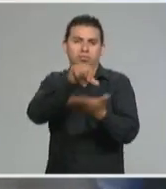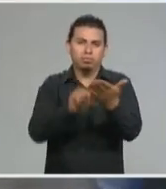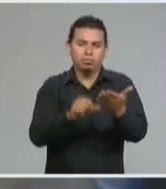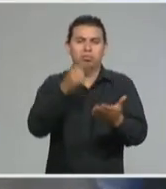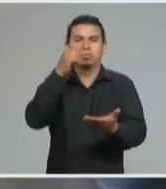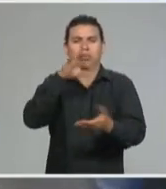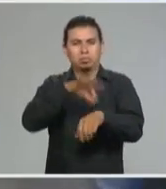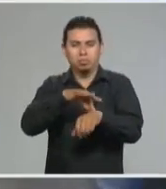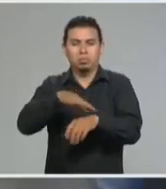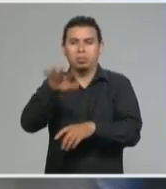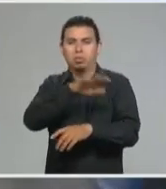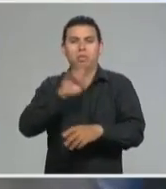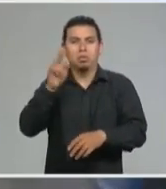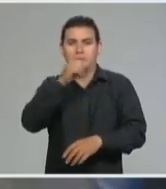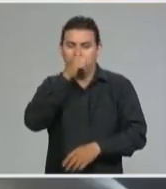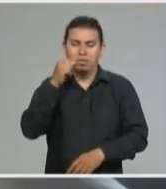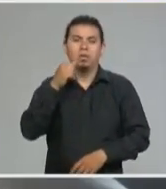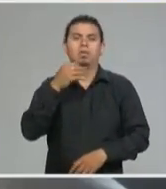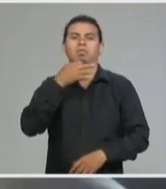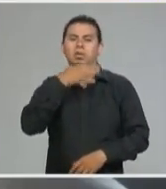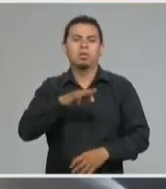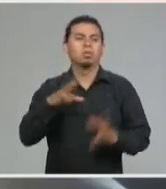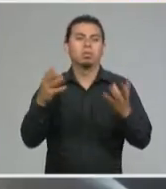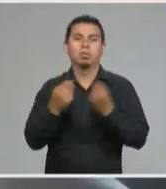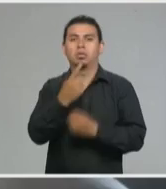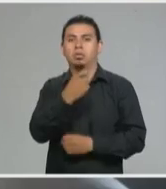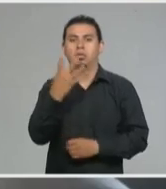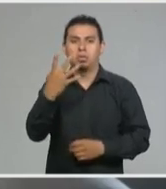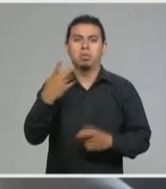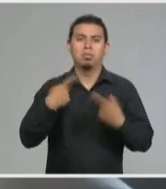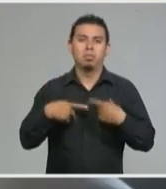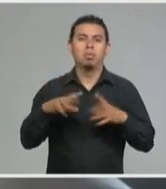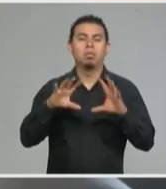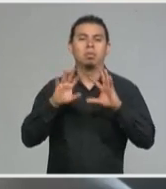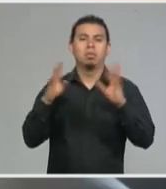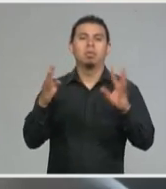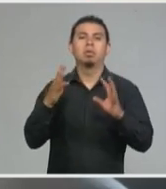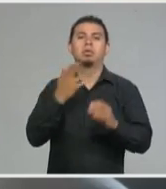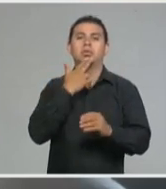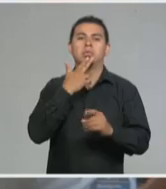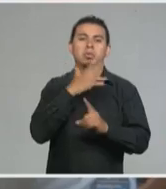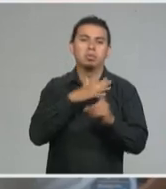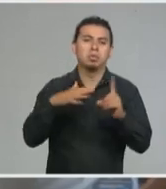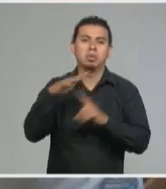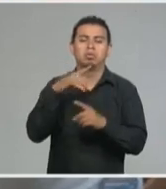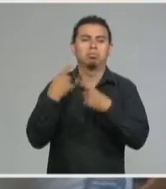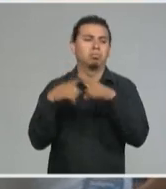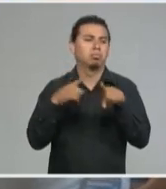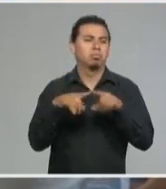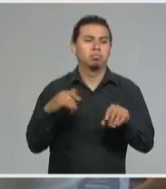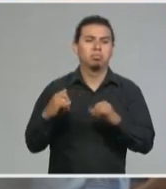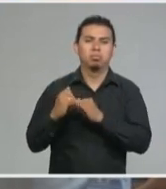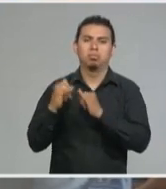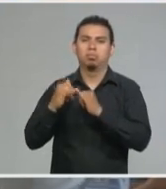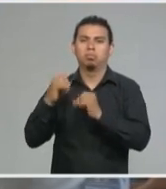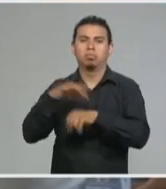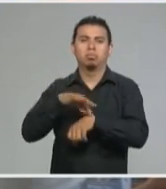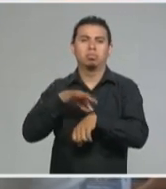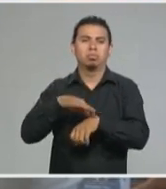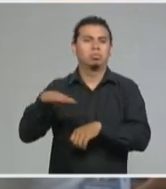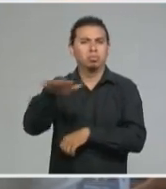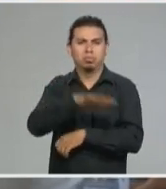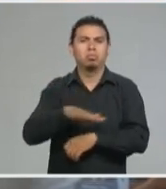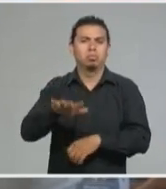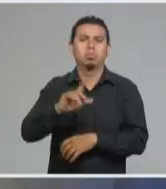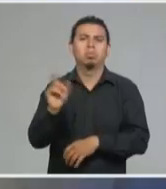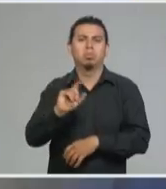Oaxaca realizó también una ceremonia en donde por lo menos 104 pasantes podrán realizar su servicio social en instituciones médicas